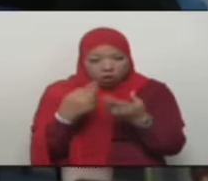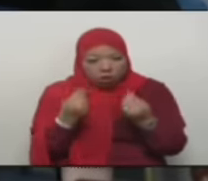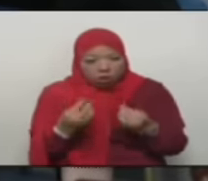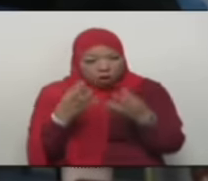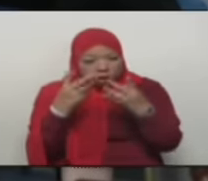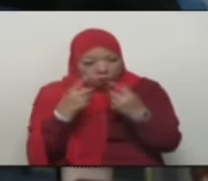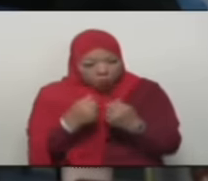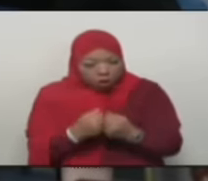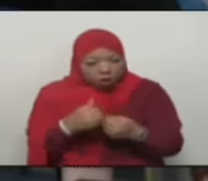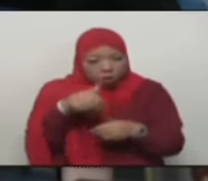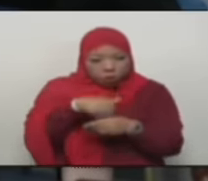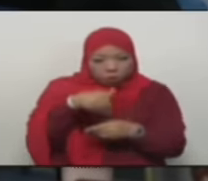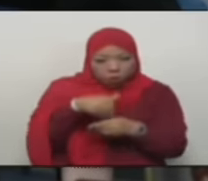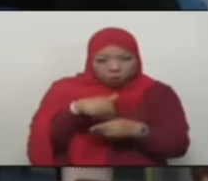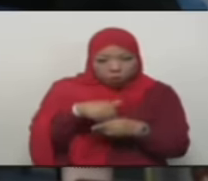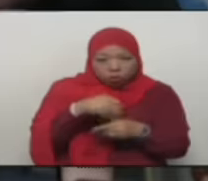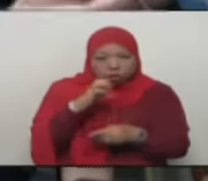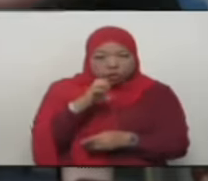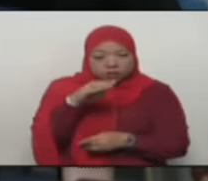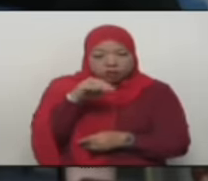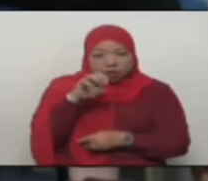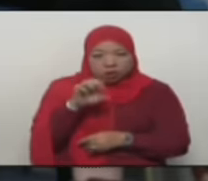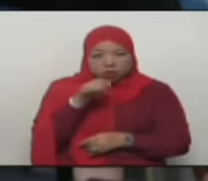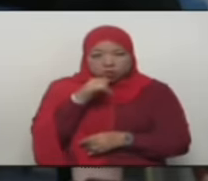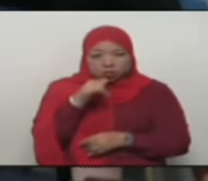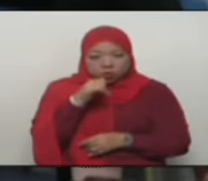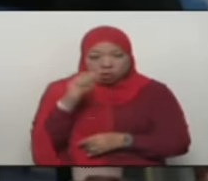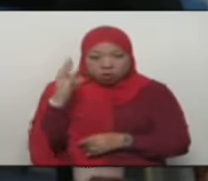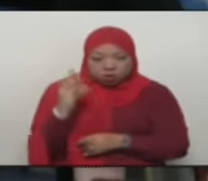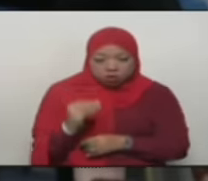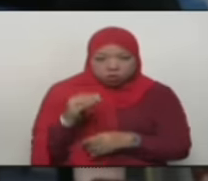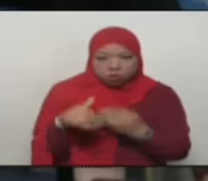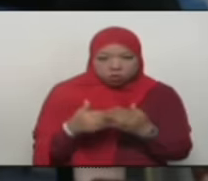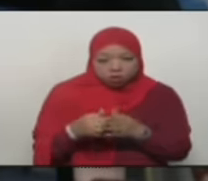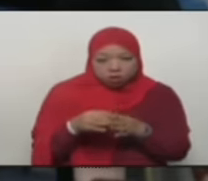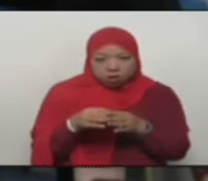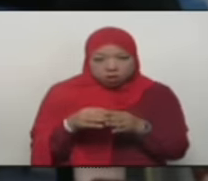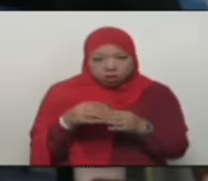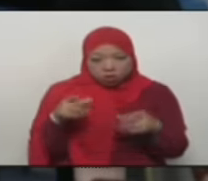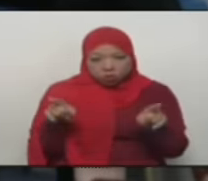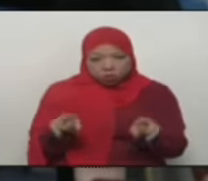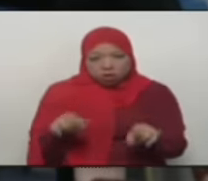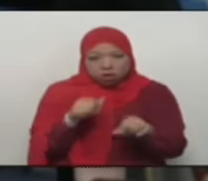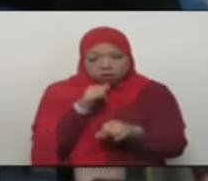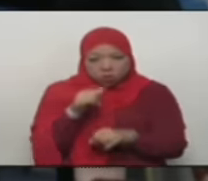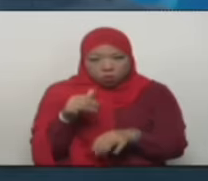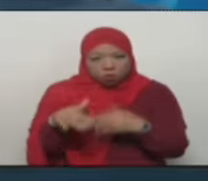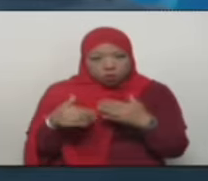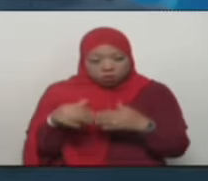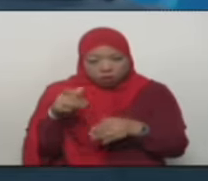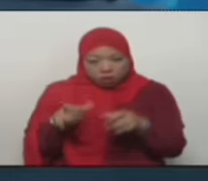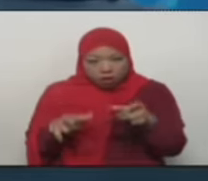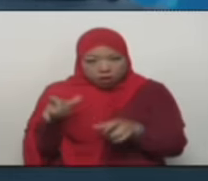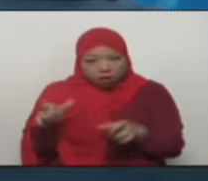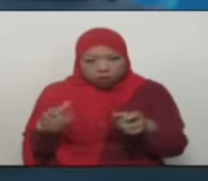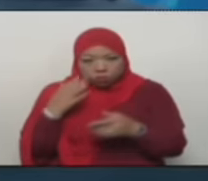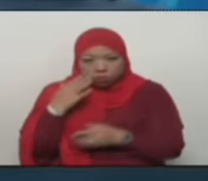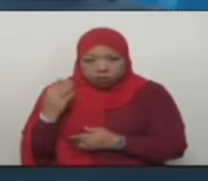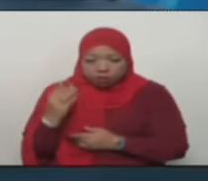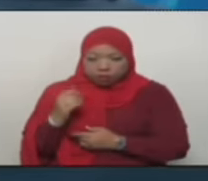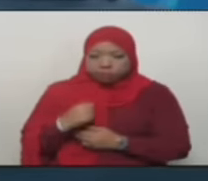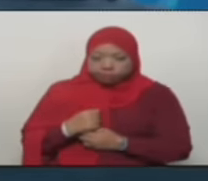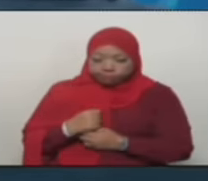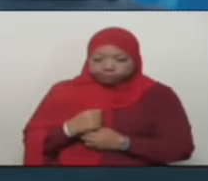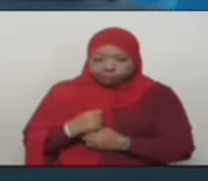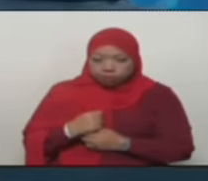que el CNE quedara ciego para que entrara la realidad paralela que está denunciando. ¿Qué fue lo que ellos intentaron? Primero intentaron